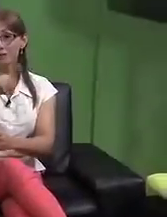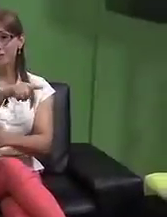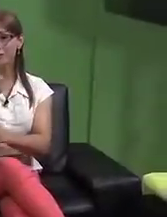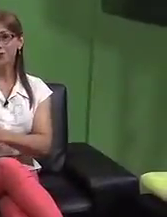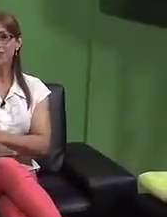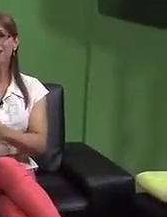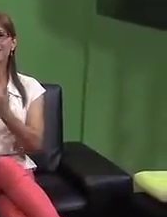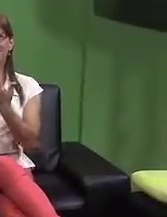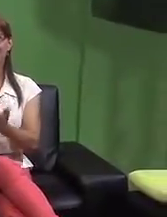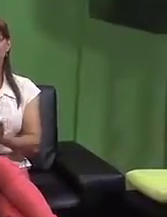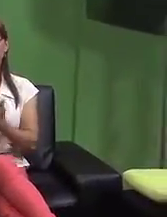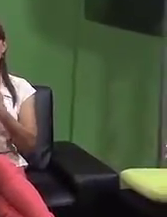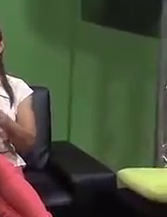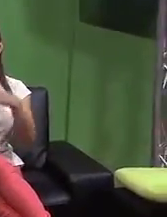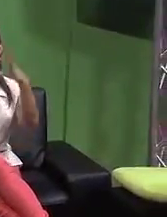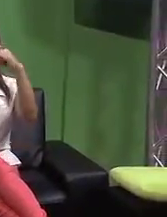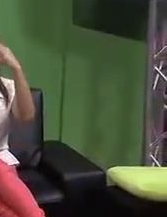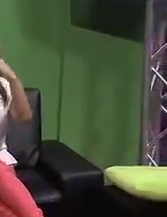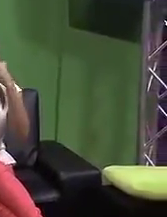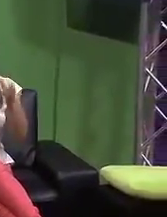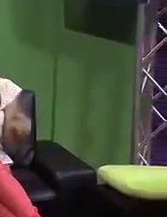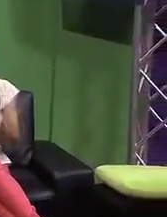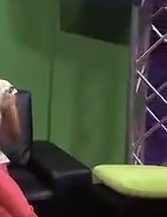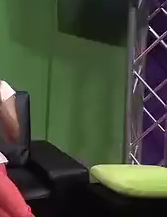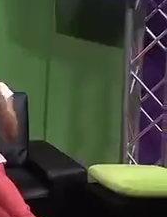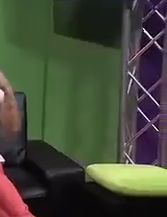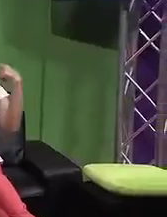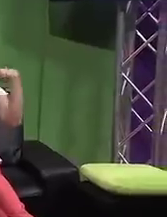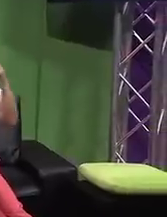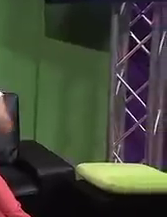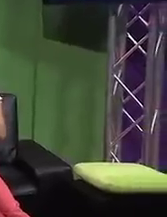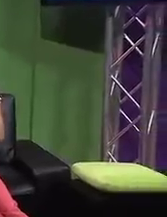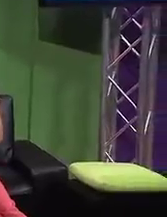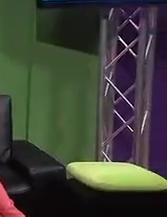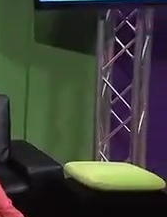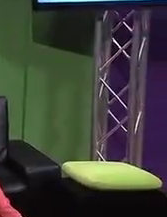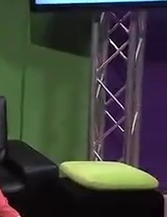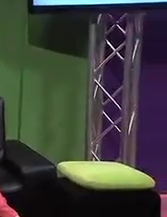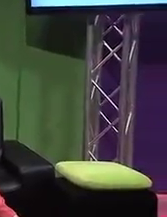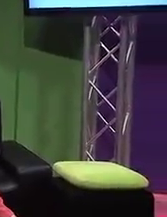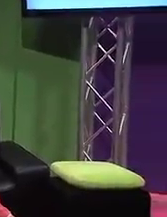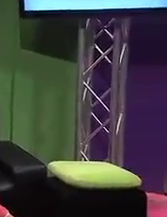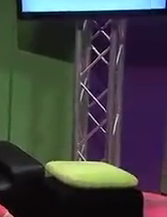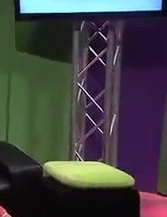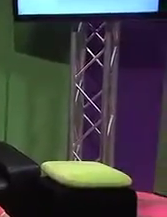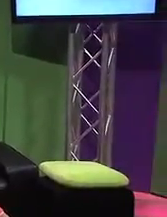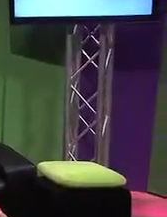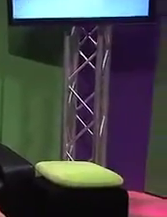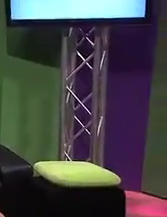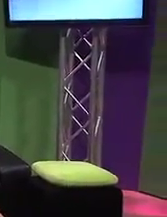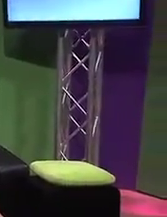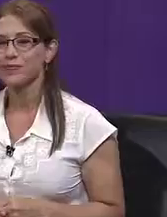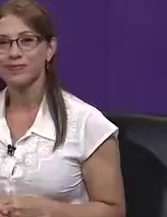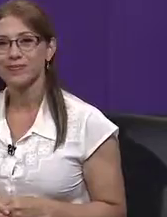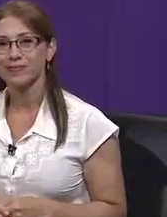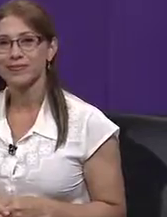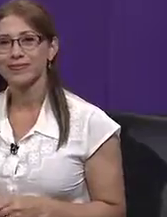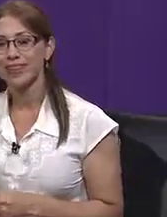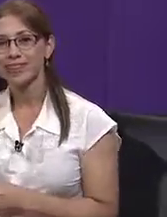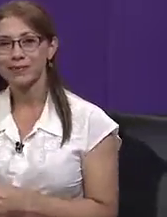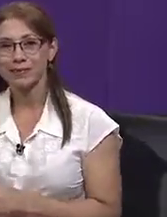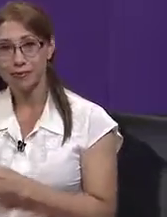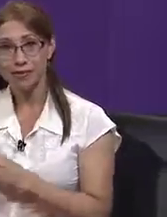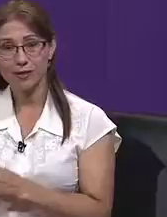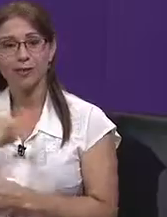Nos despedimos de ustedes esperando que se hayan informado y motivado para hacer de Costa Rica un país más inclusivo. La